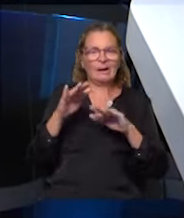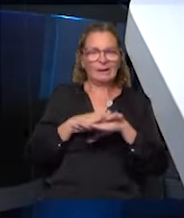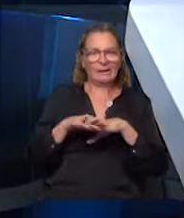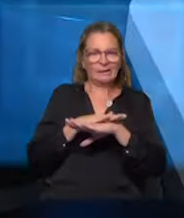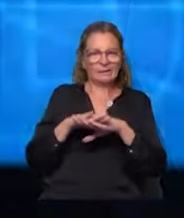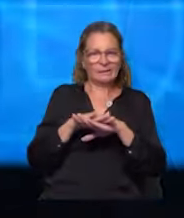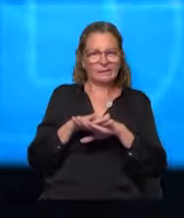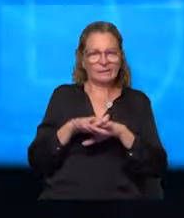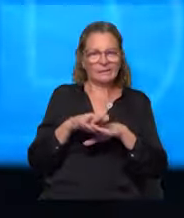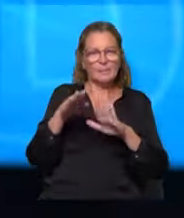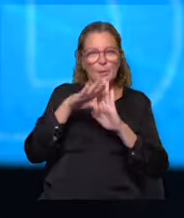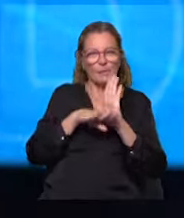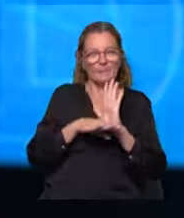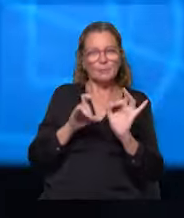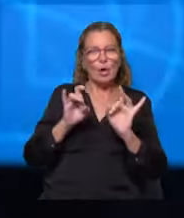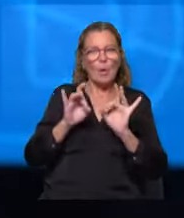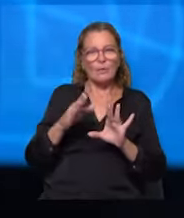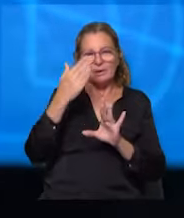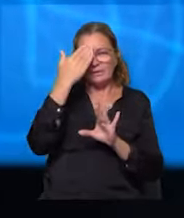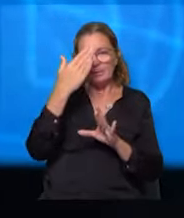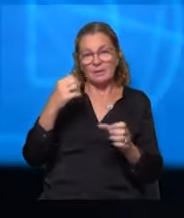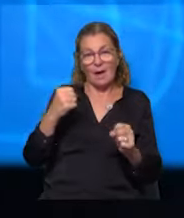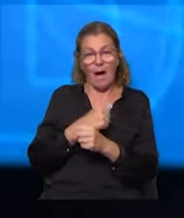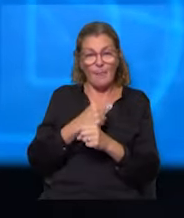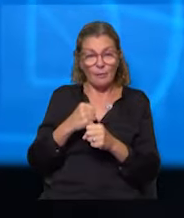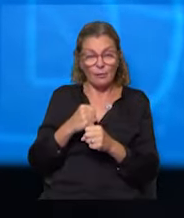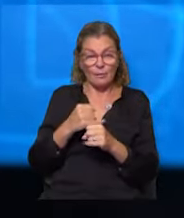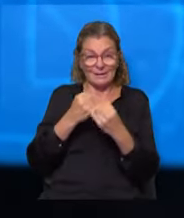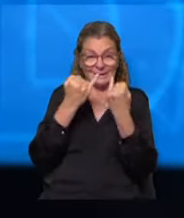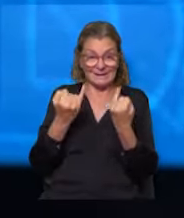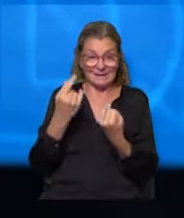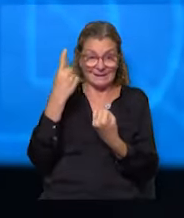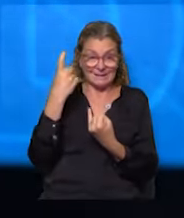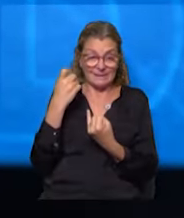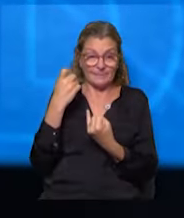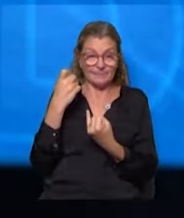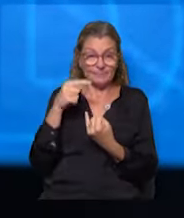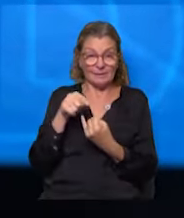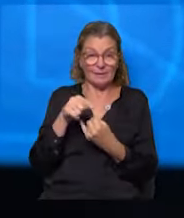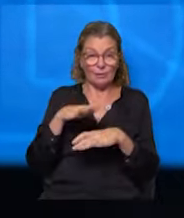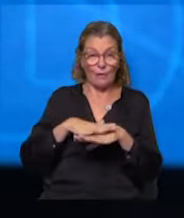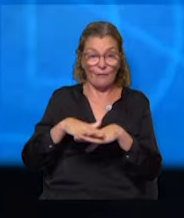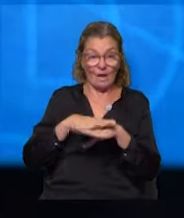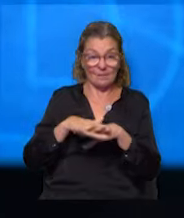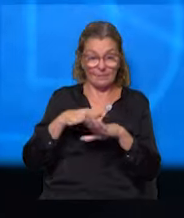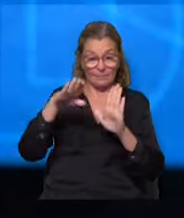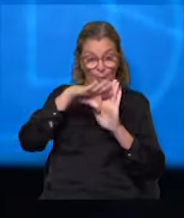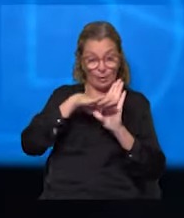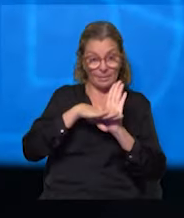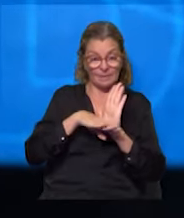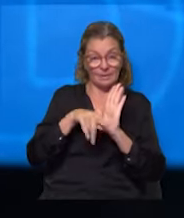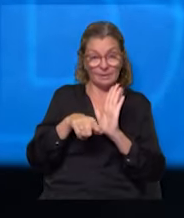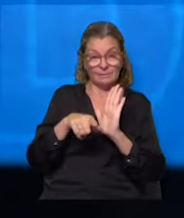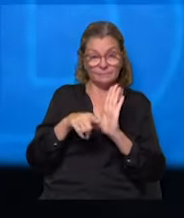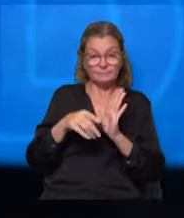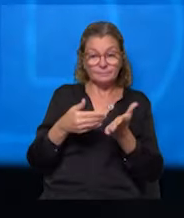programáticas que son comunes y que el frente amplio acaba de aprobar en el día de ayer que son eso bases programáticas eso da